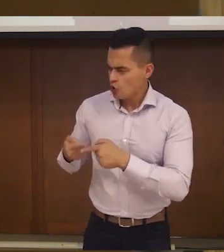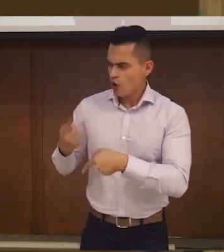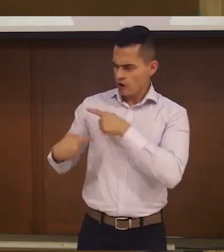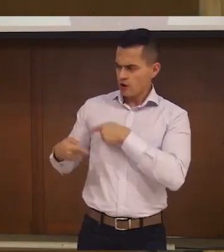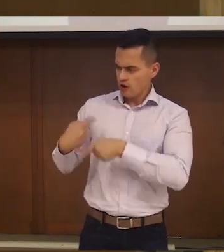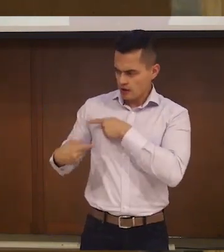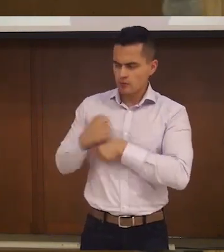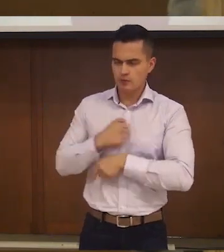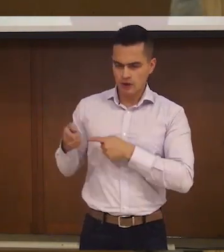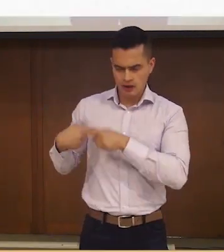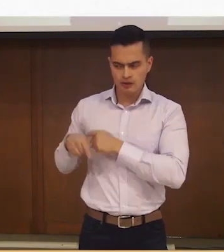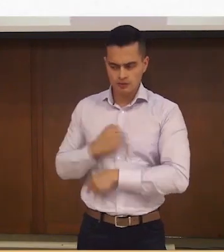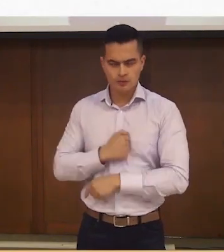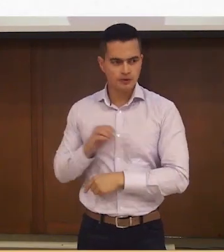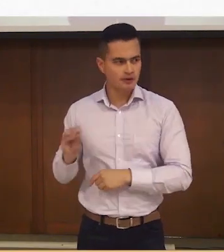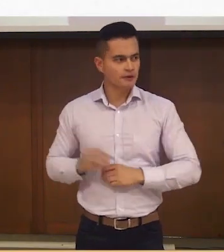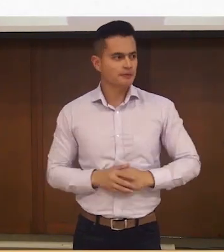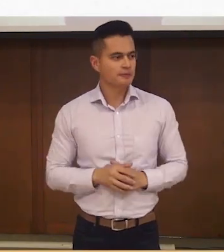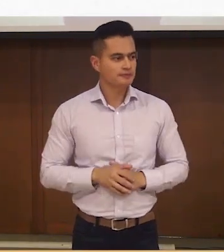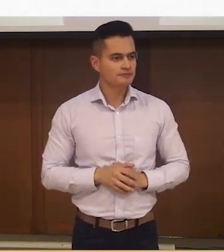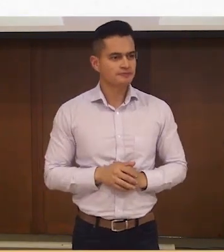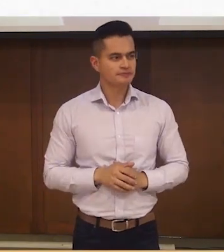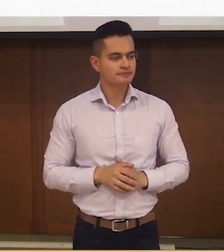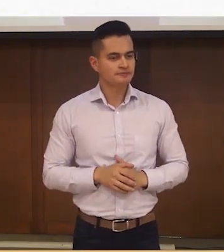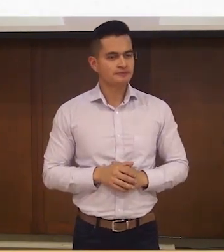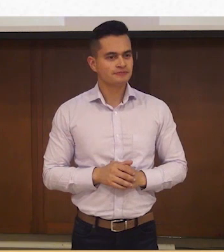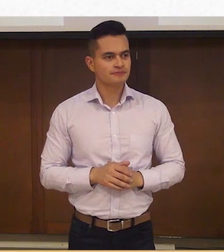No, volví a esa, la que estábamos.